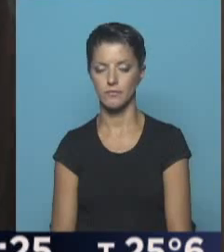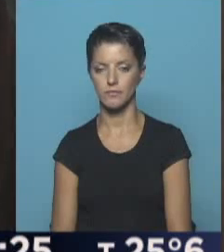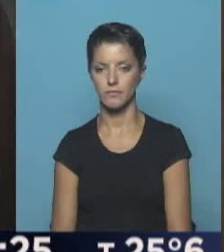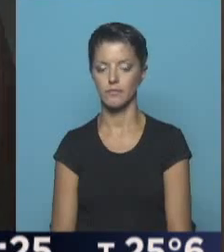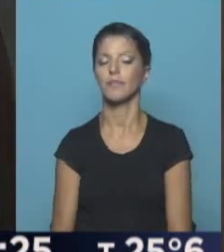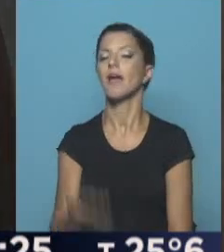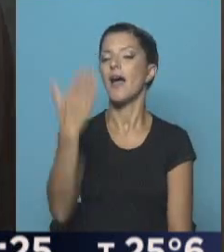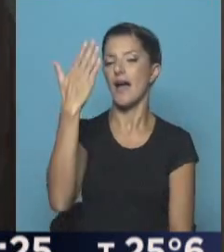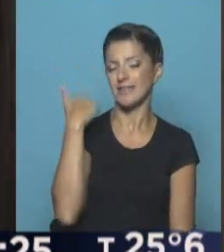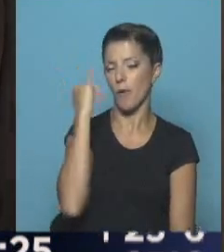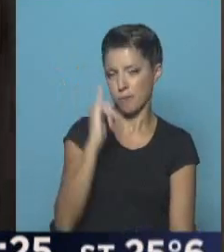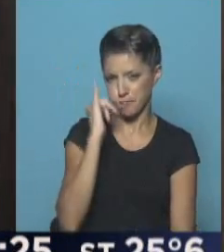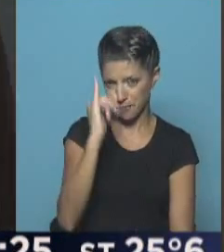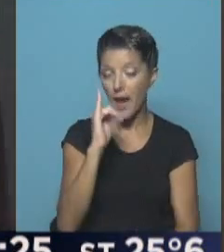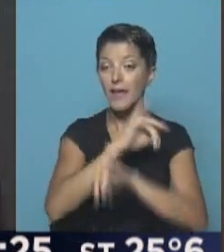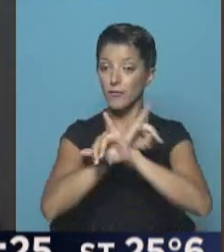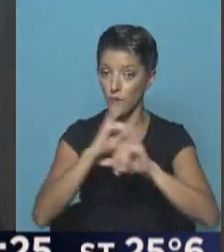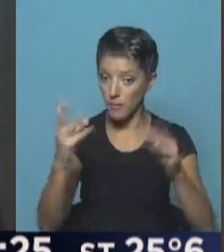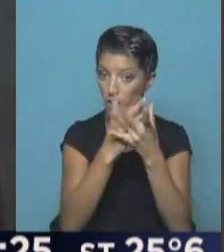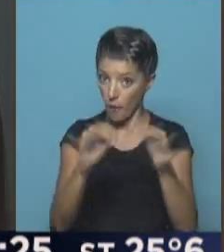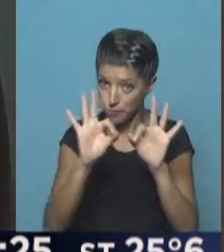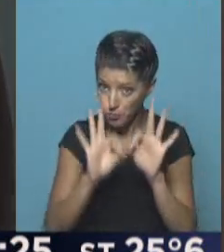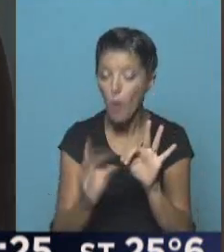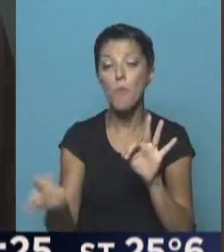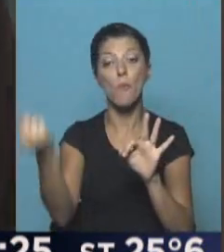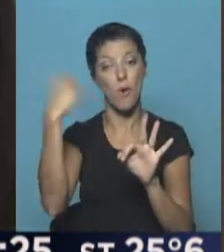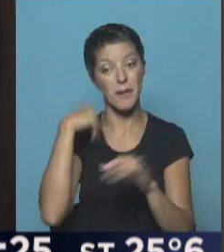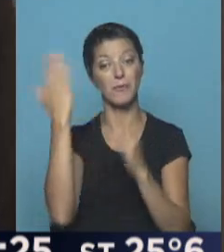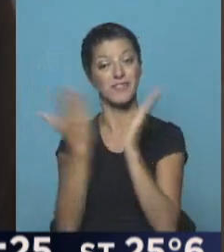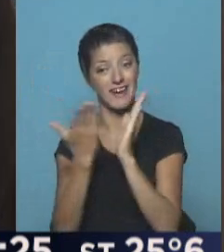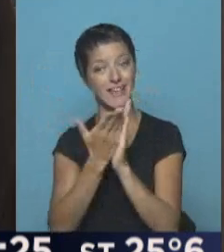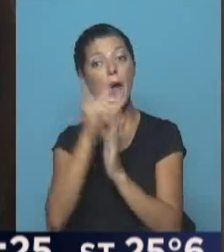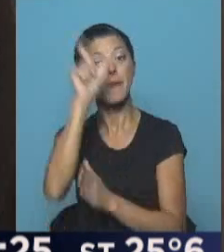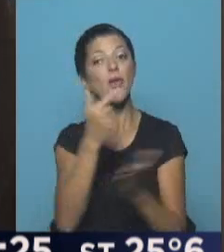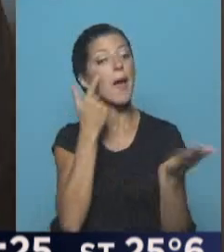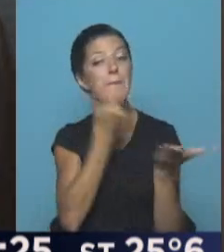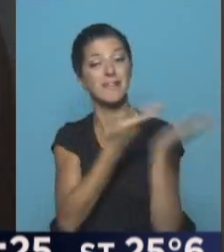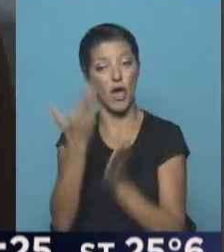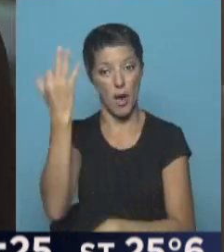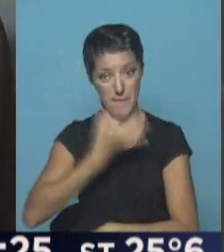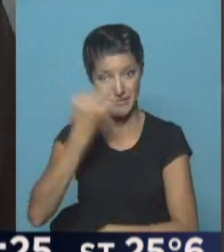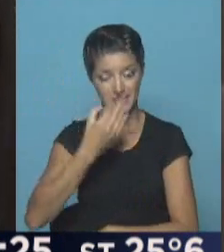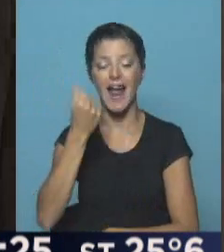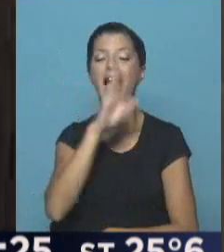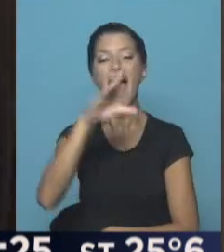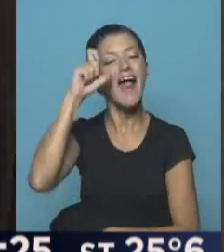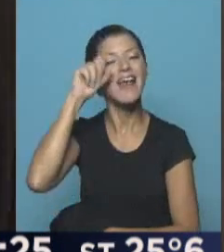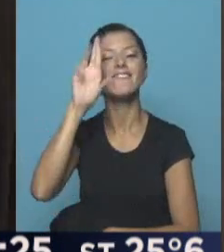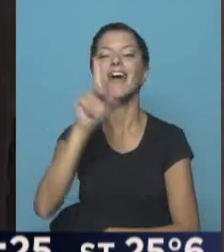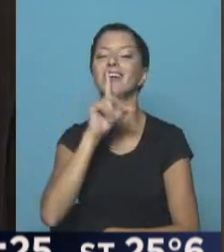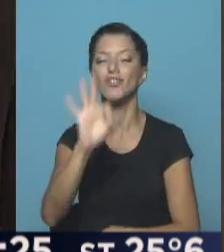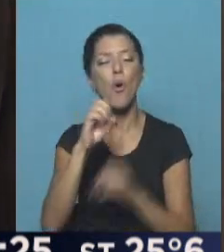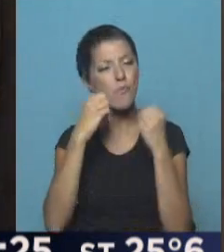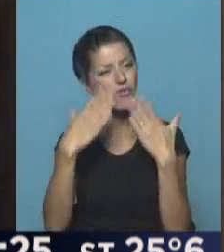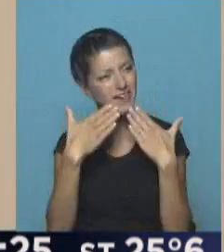Le dijimos que íbamos a ver estos informes y que luego los íbamos a analizar y a entrevistar a un invitado especial. Está con nosotros Alberto Hugenreuter. Hola Alberto,